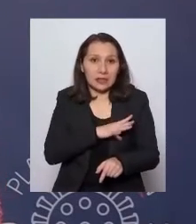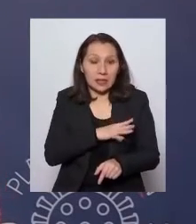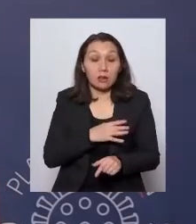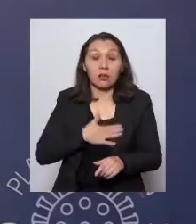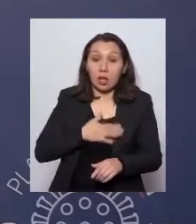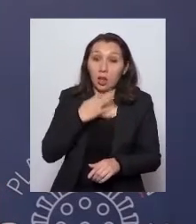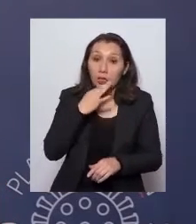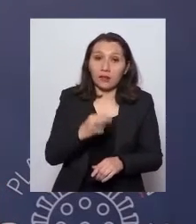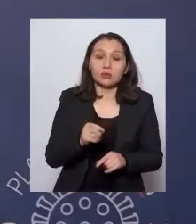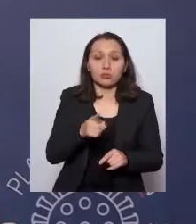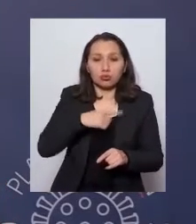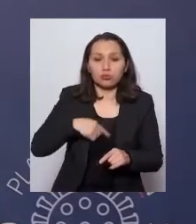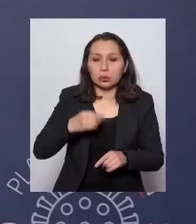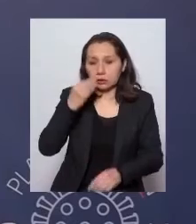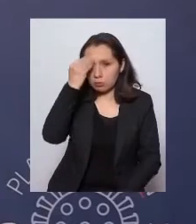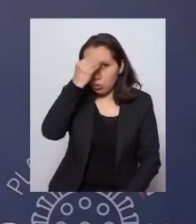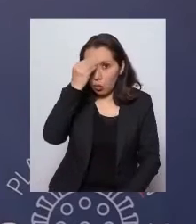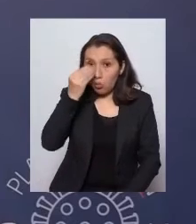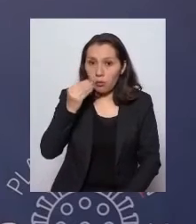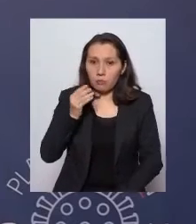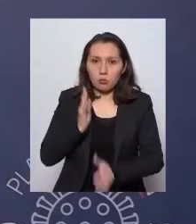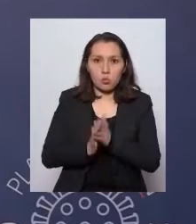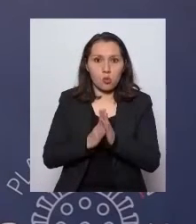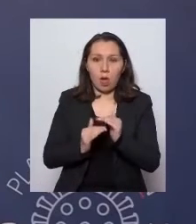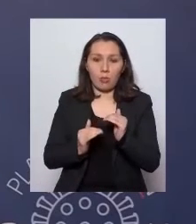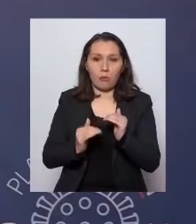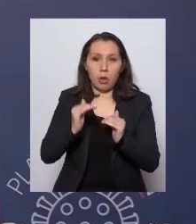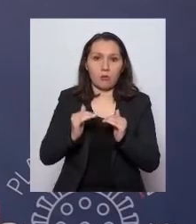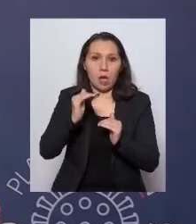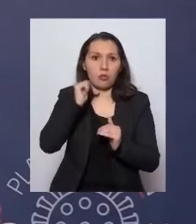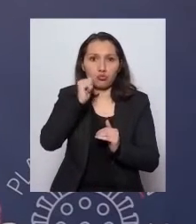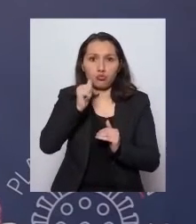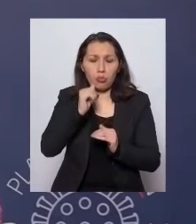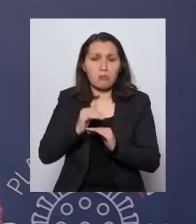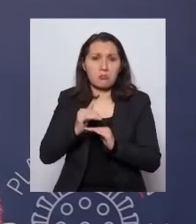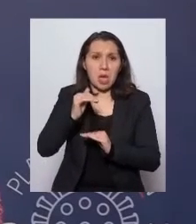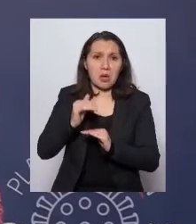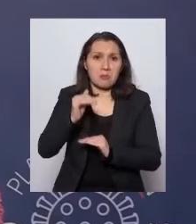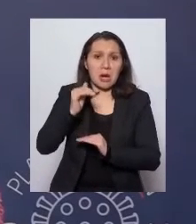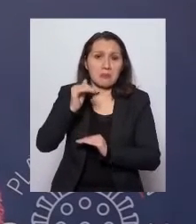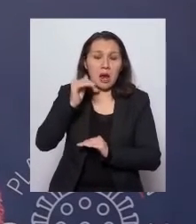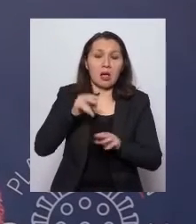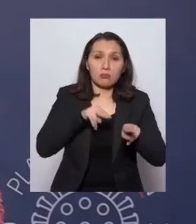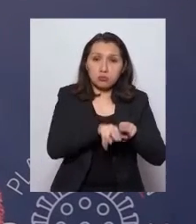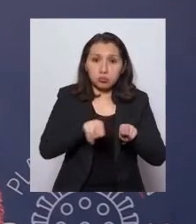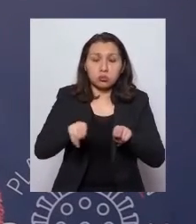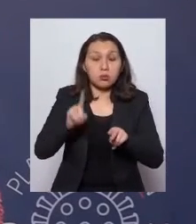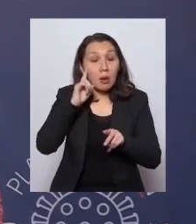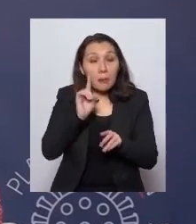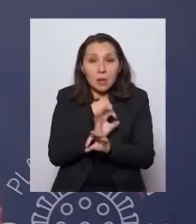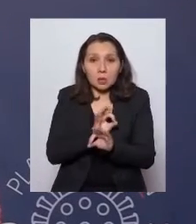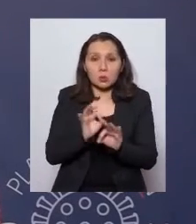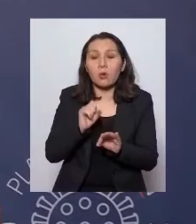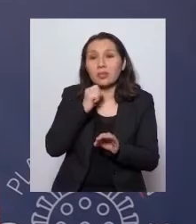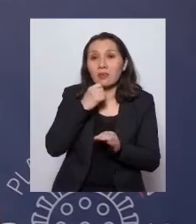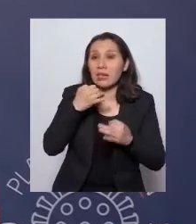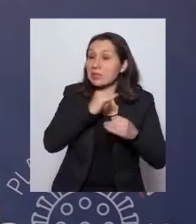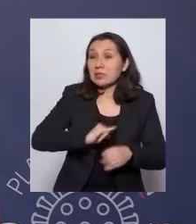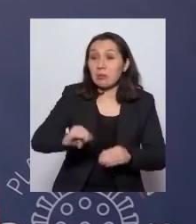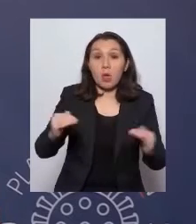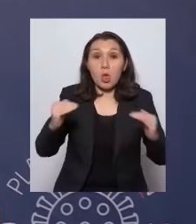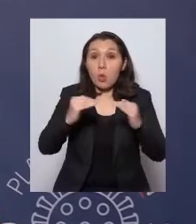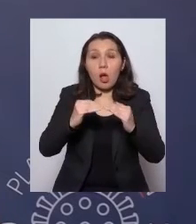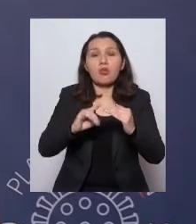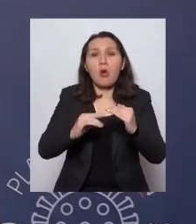decir que estamos preocupados por la velocidad de incremento que estamos aumentando la capacidad pero que esta capacidad en ningún sentido es fija